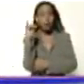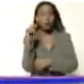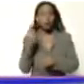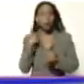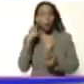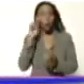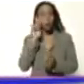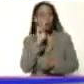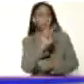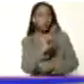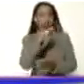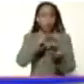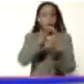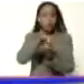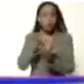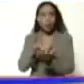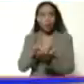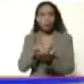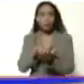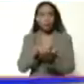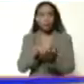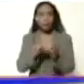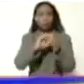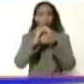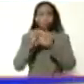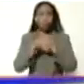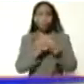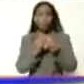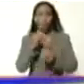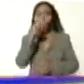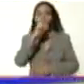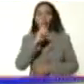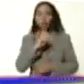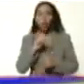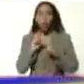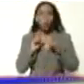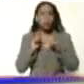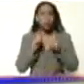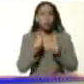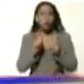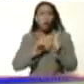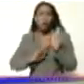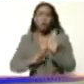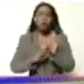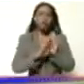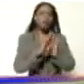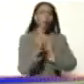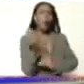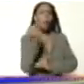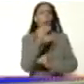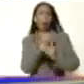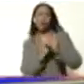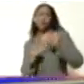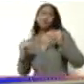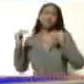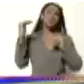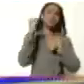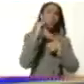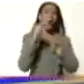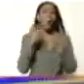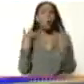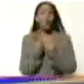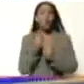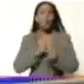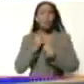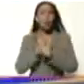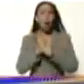estratégica ha rebustecido en los años recientes, elevándola al más alto nivel junto al trabajo